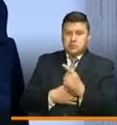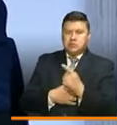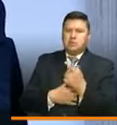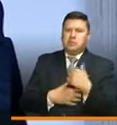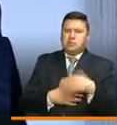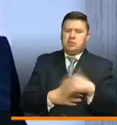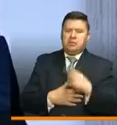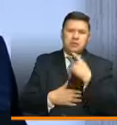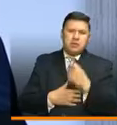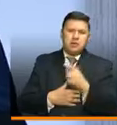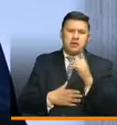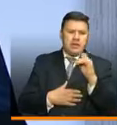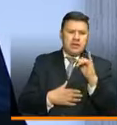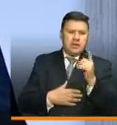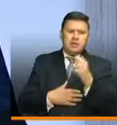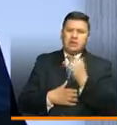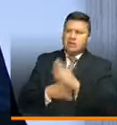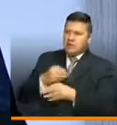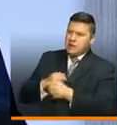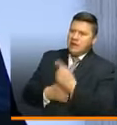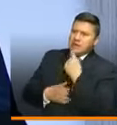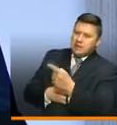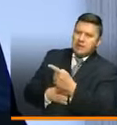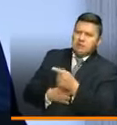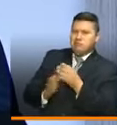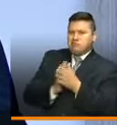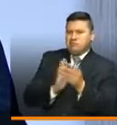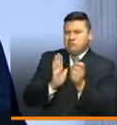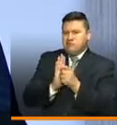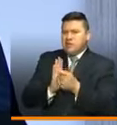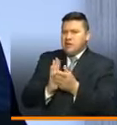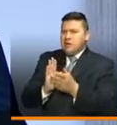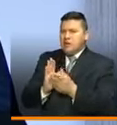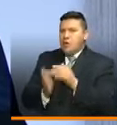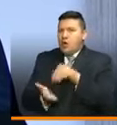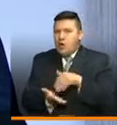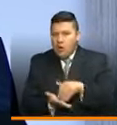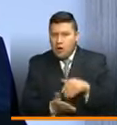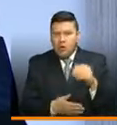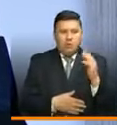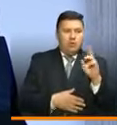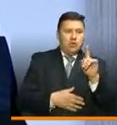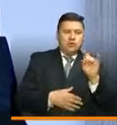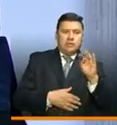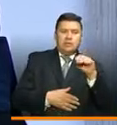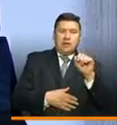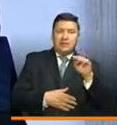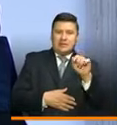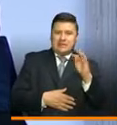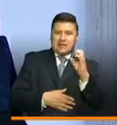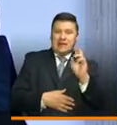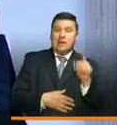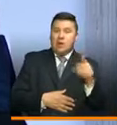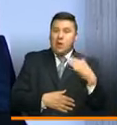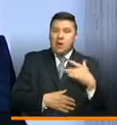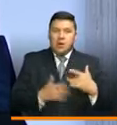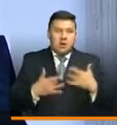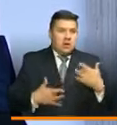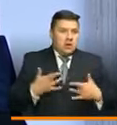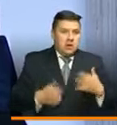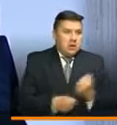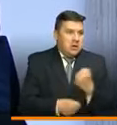tanto Diego, como lo que se mencionó por parte de Bruce McMaster. Yo quiero reconocer el entusiasmo